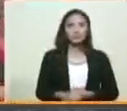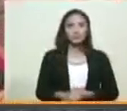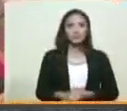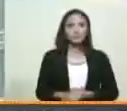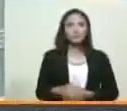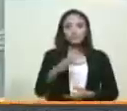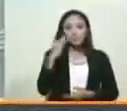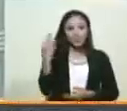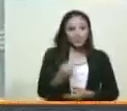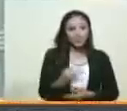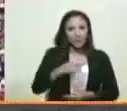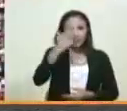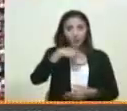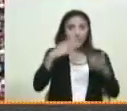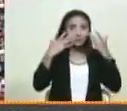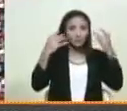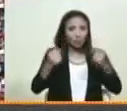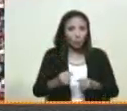Seguro, seguro.